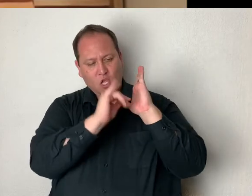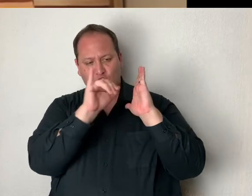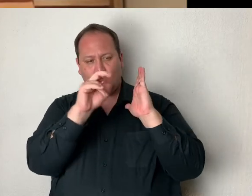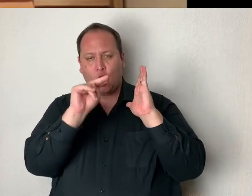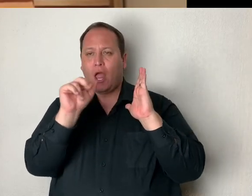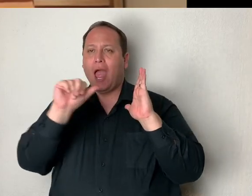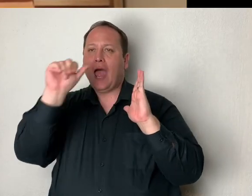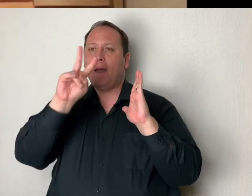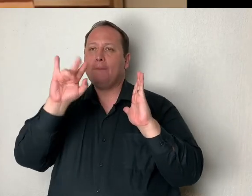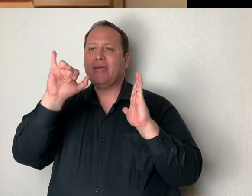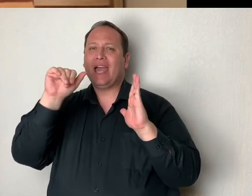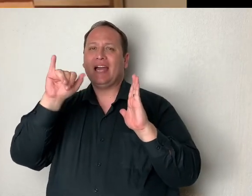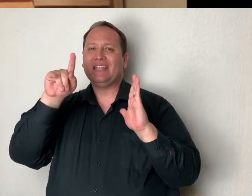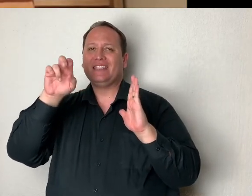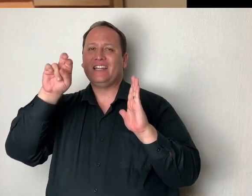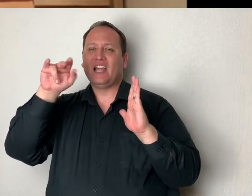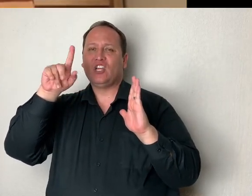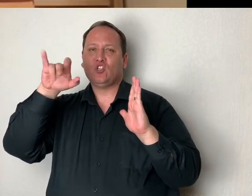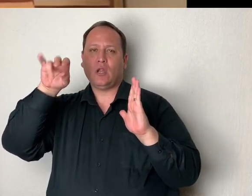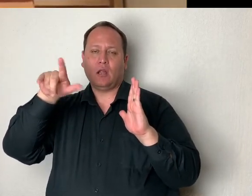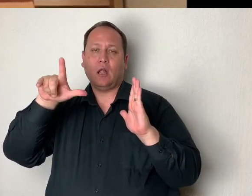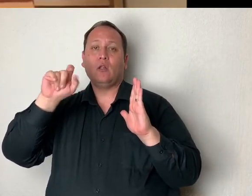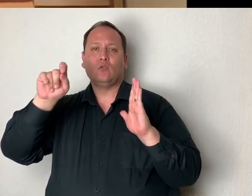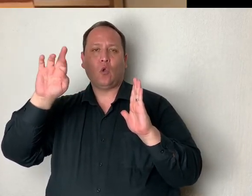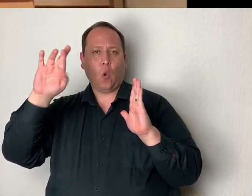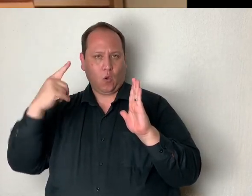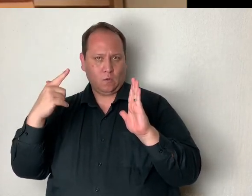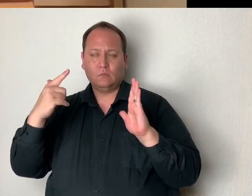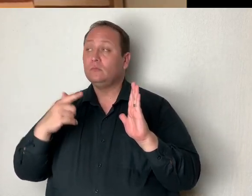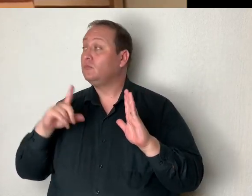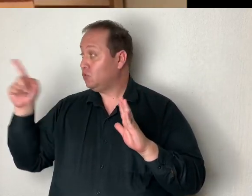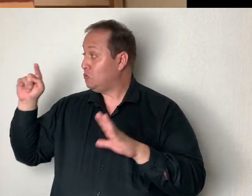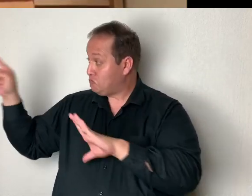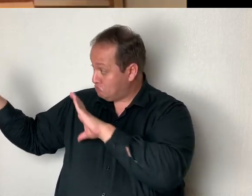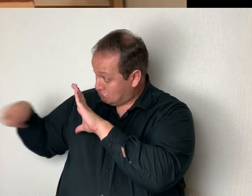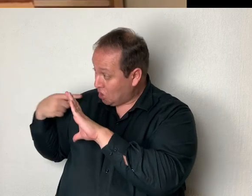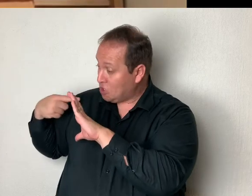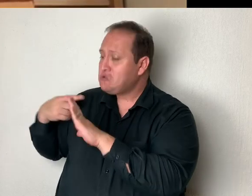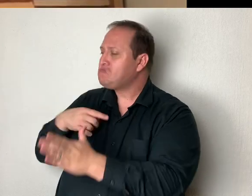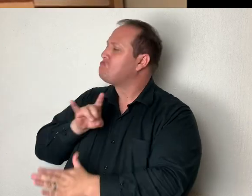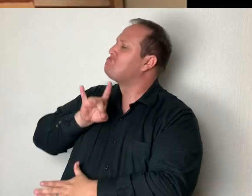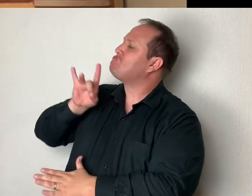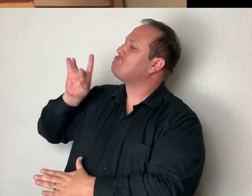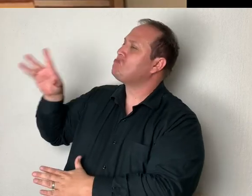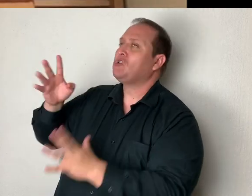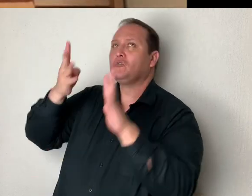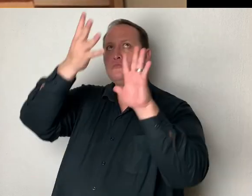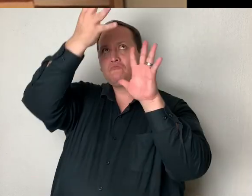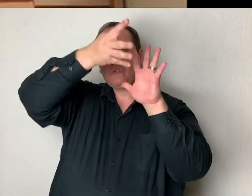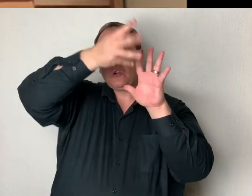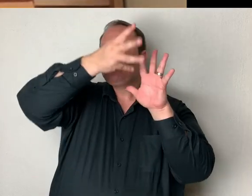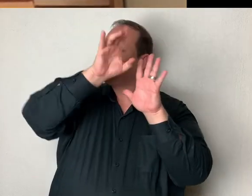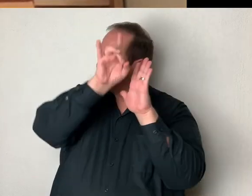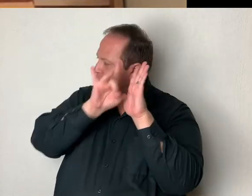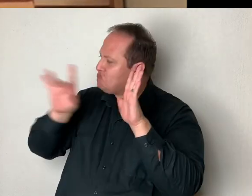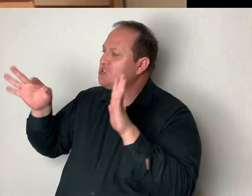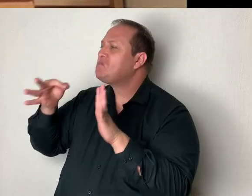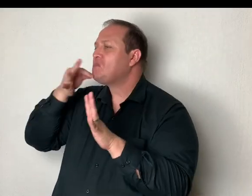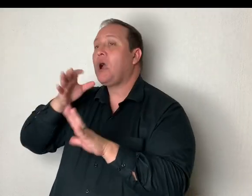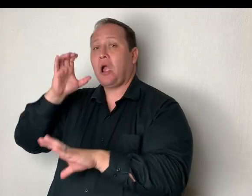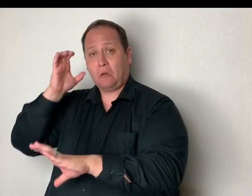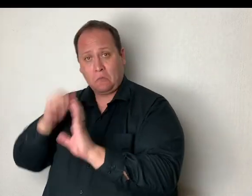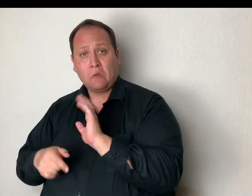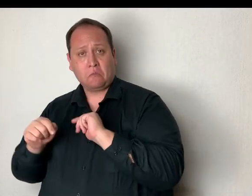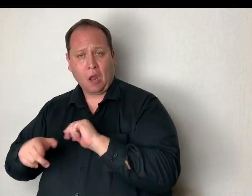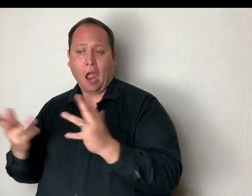john@viainternational.org. Si me envías un correo electrónico, te lo puedo enviar la grabación inmediatamente después de este evento.